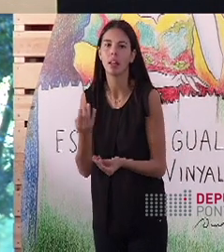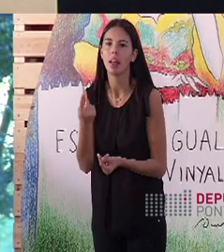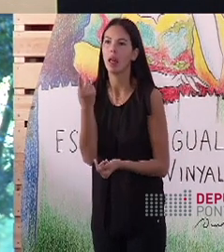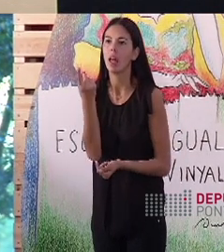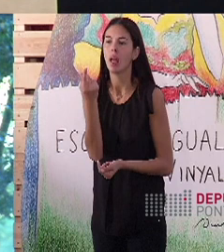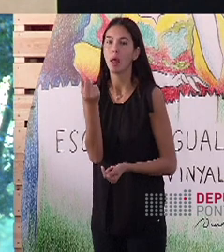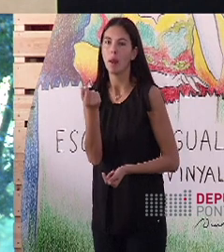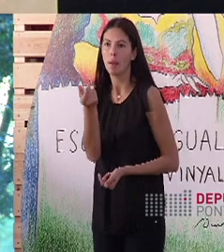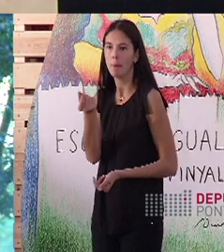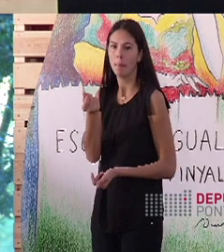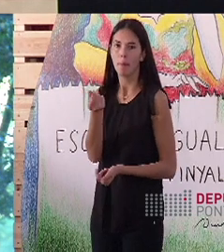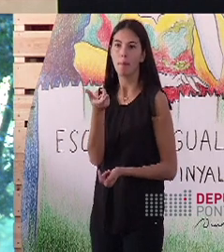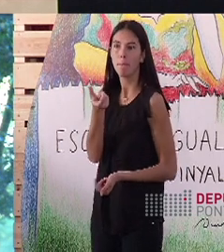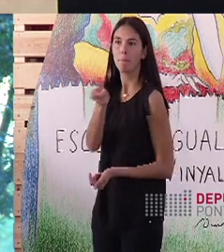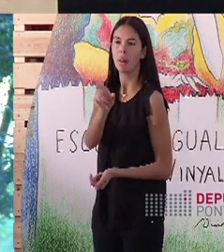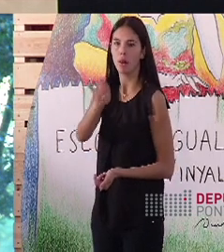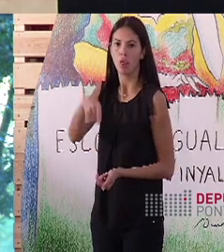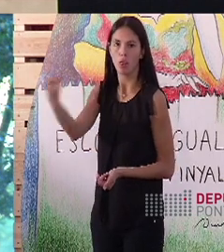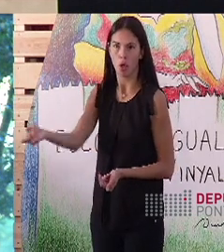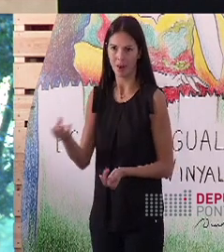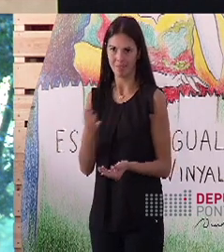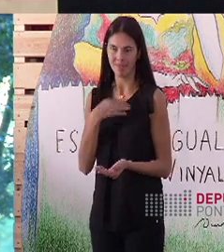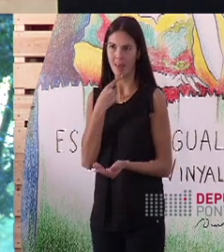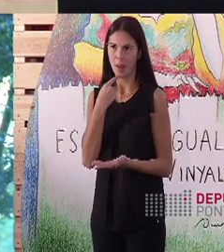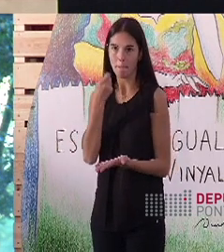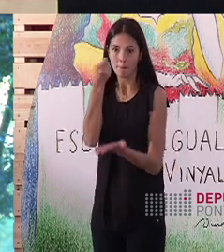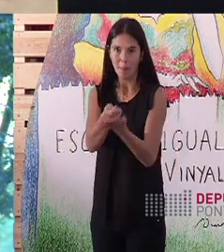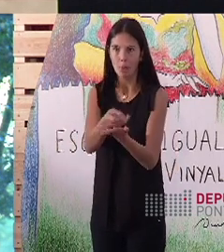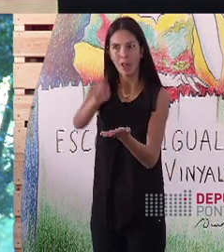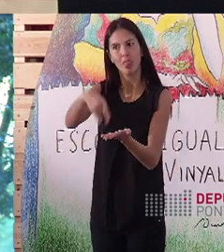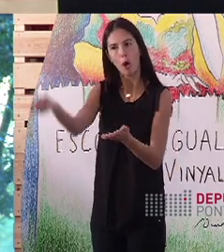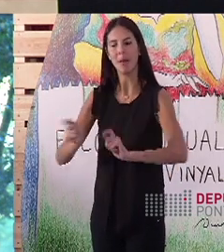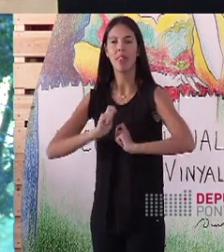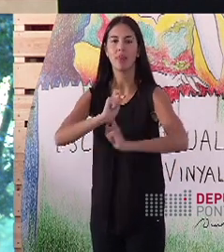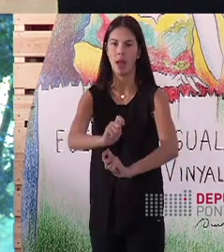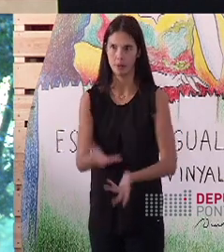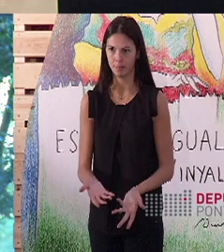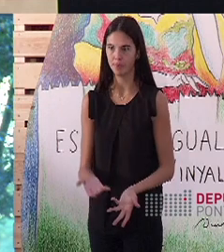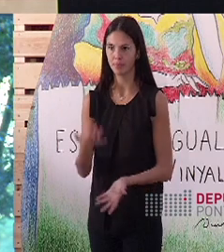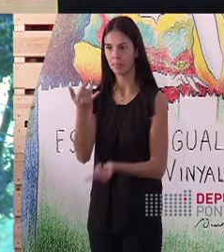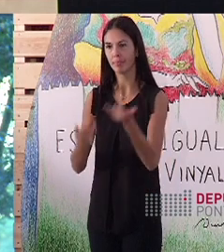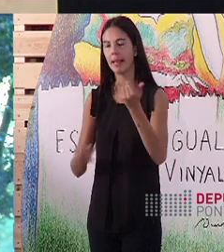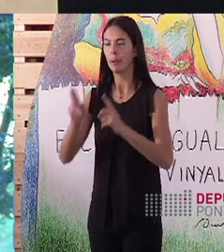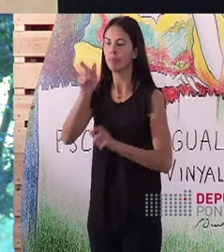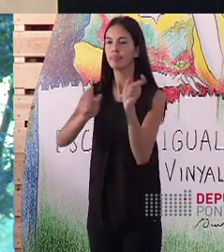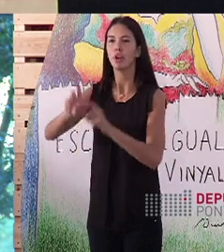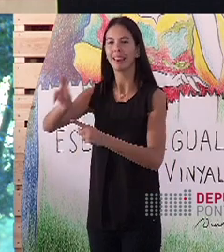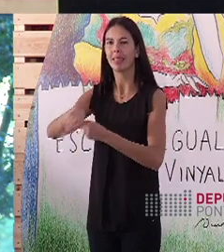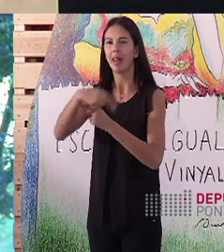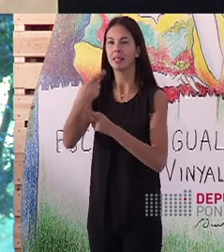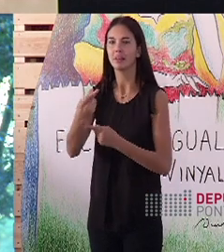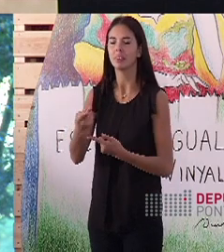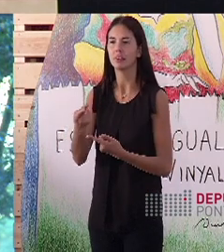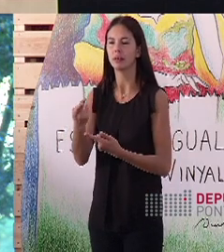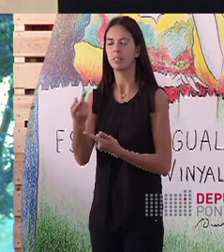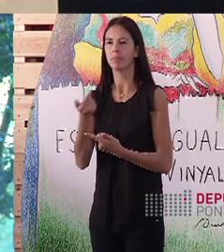duplicar la carrera del taxi, ¿no? Duplicar el dinero que iba a recibir. Los taxistas aparecían,